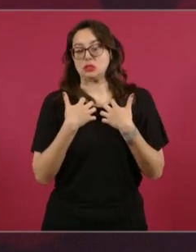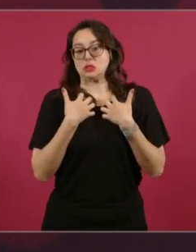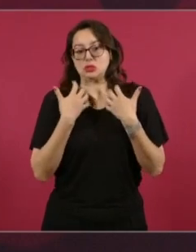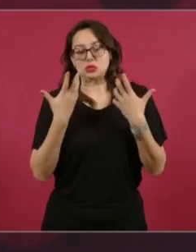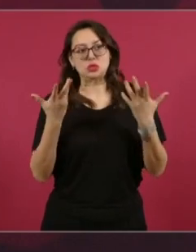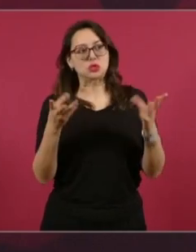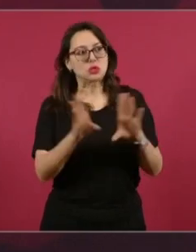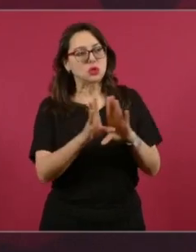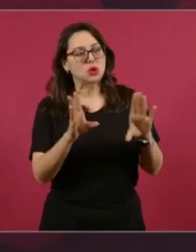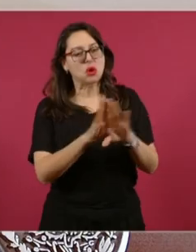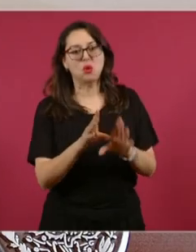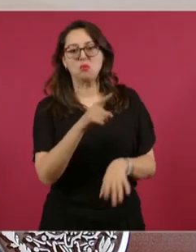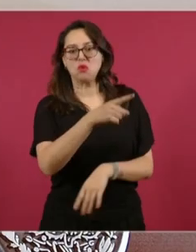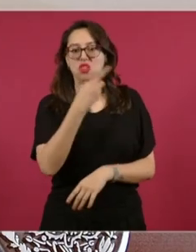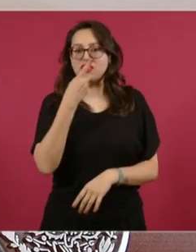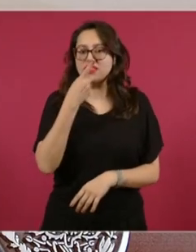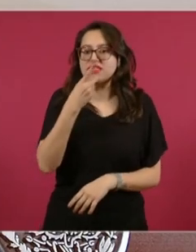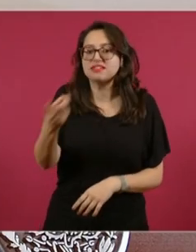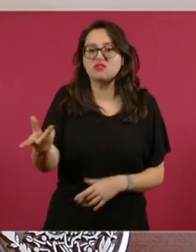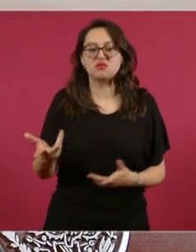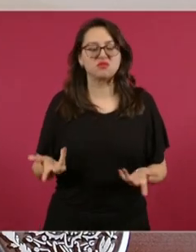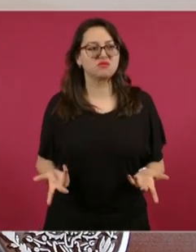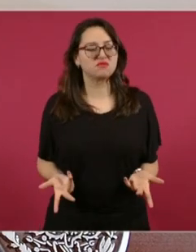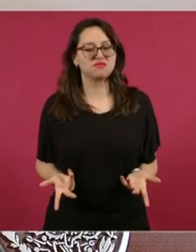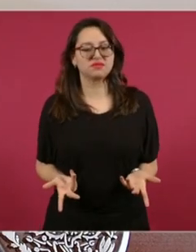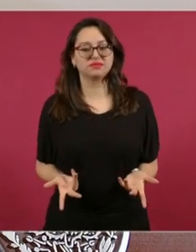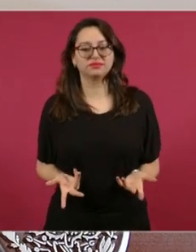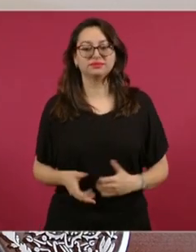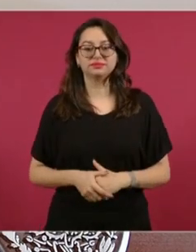¿Cómo se atrevió a decir eso